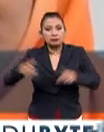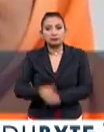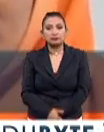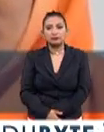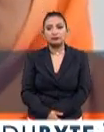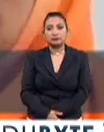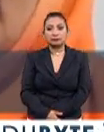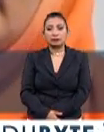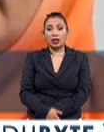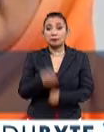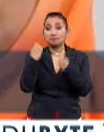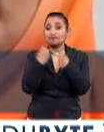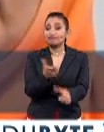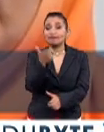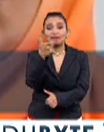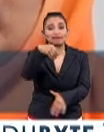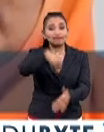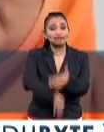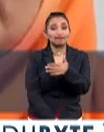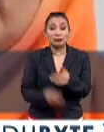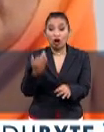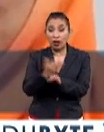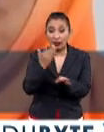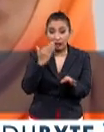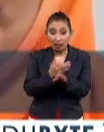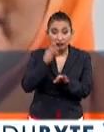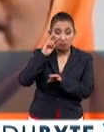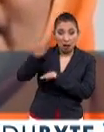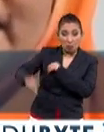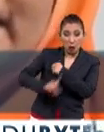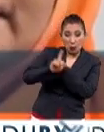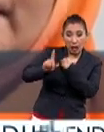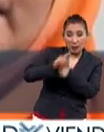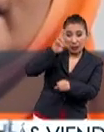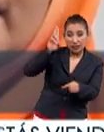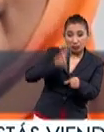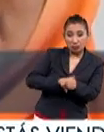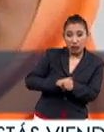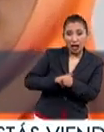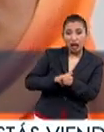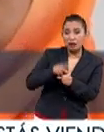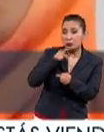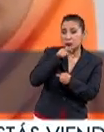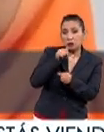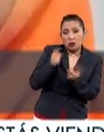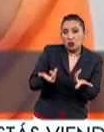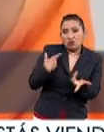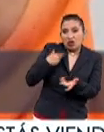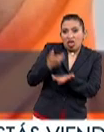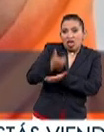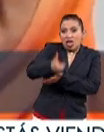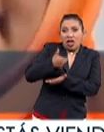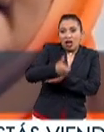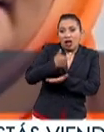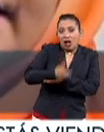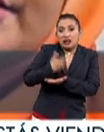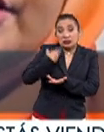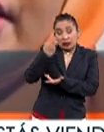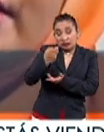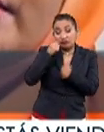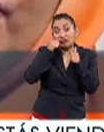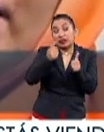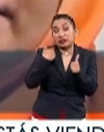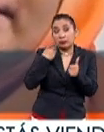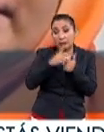escalate. The current economic losses from disasters are unsustainable and will add